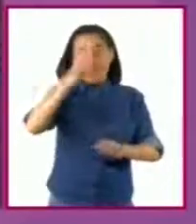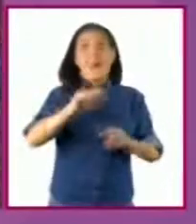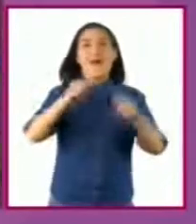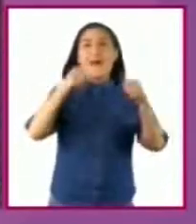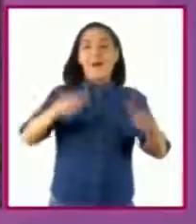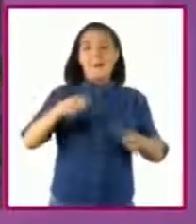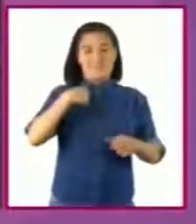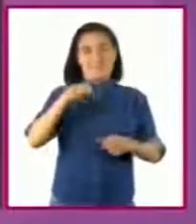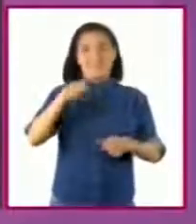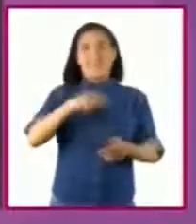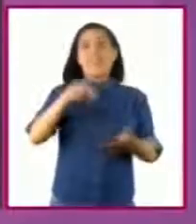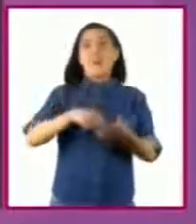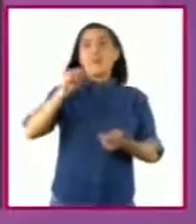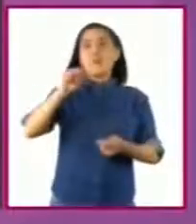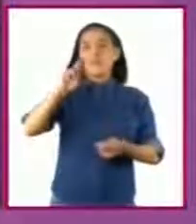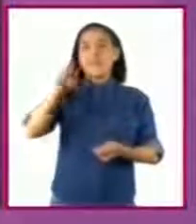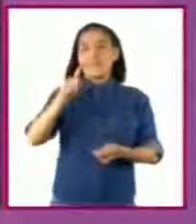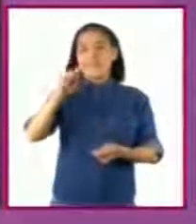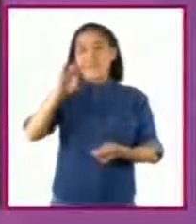tuxtepecanas.